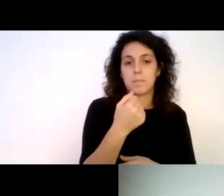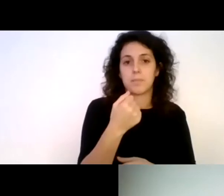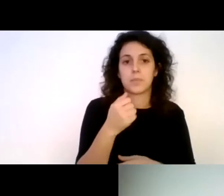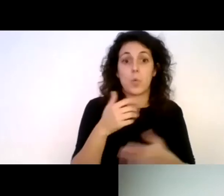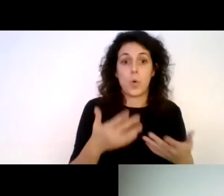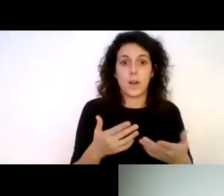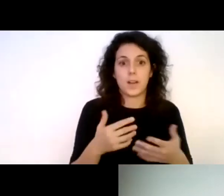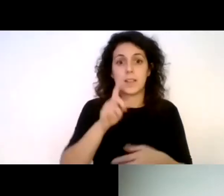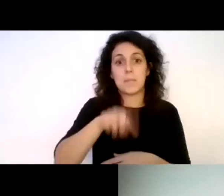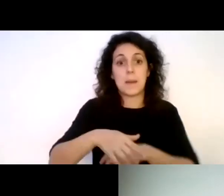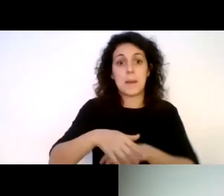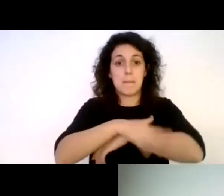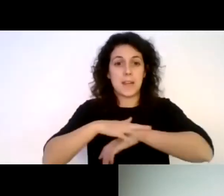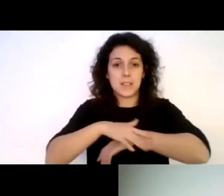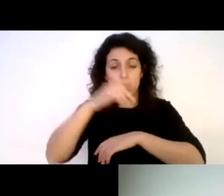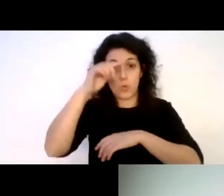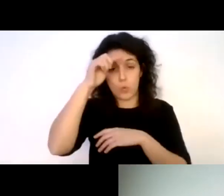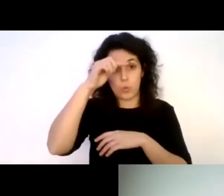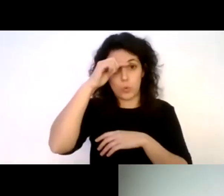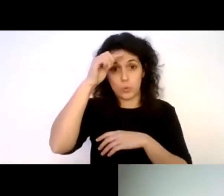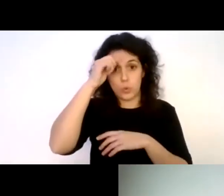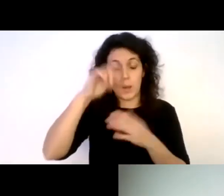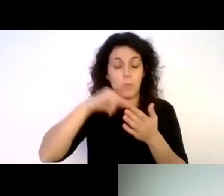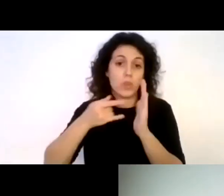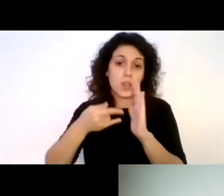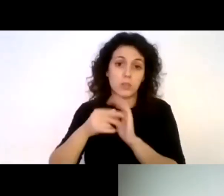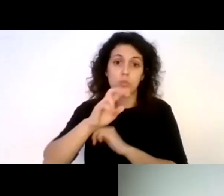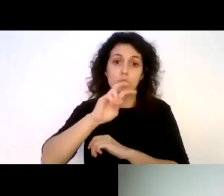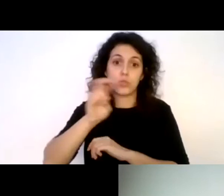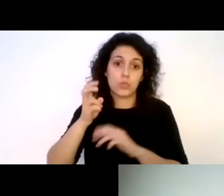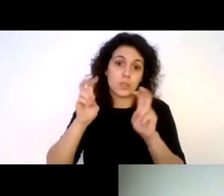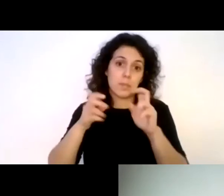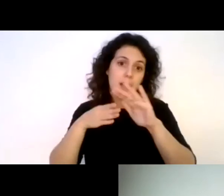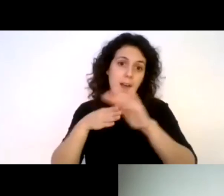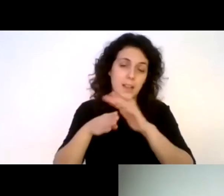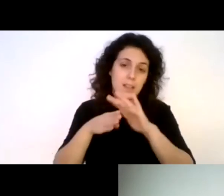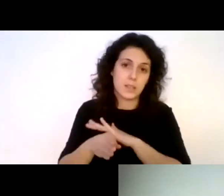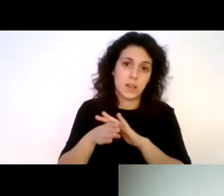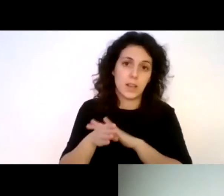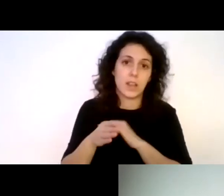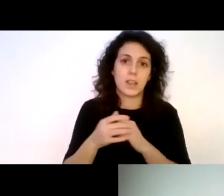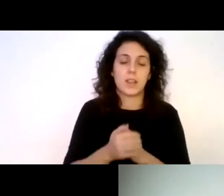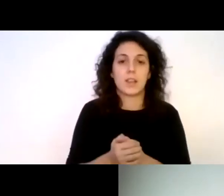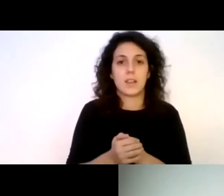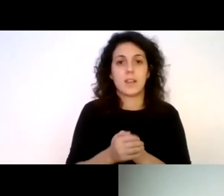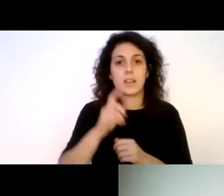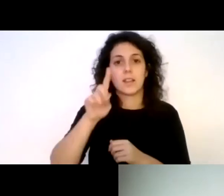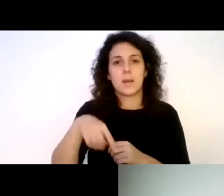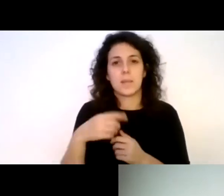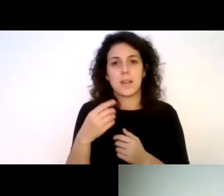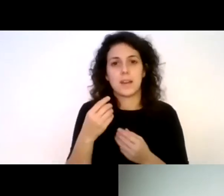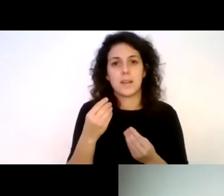al Ministerio de Cultura, en otros proyectos de accesibilidad. Vamos a ver qué más decía.